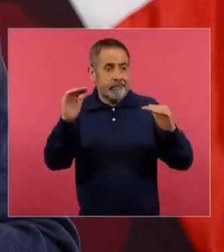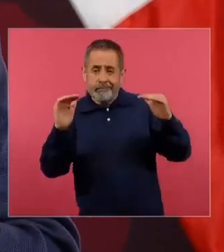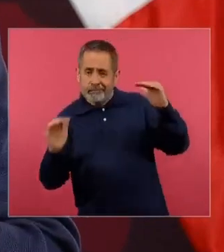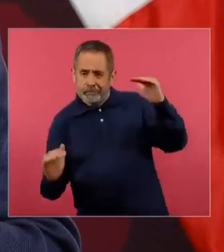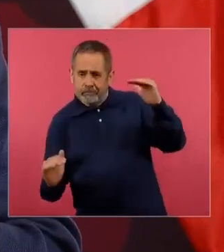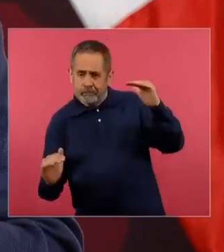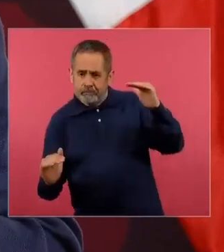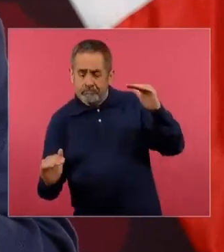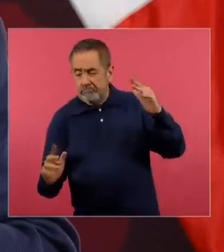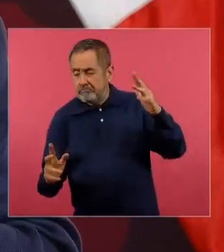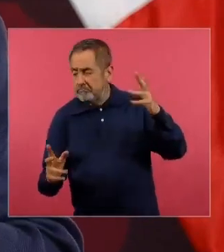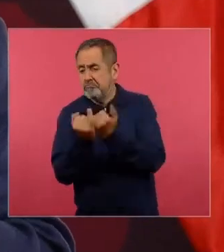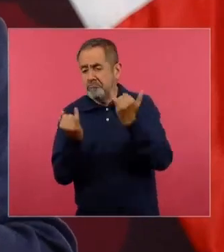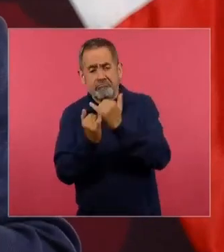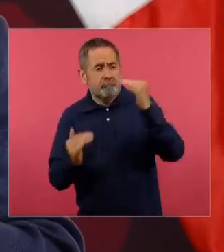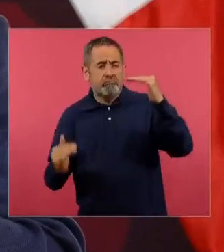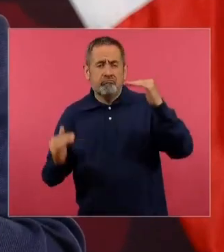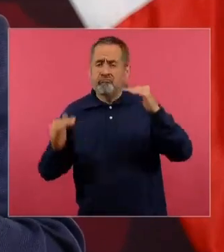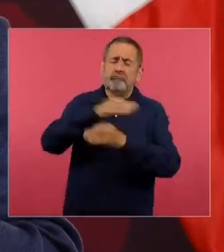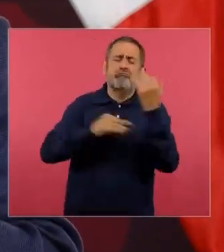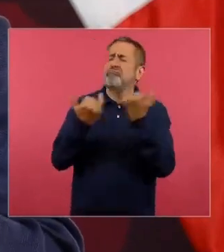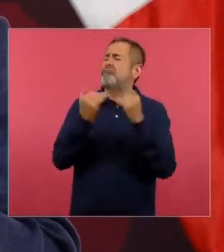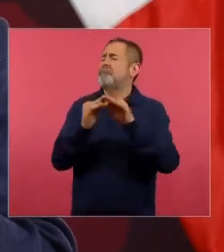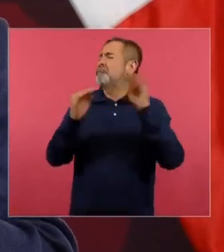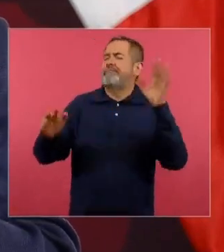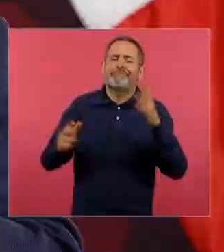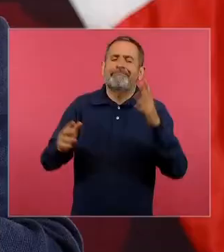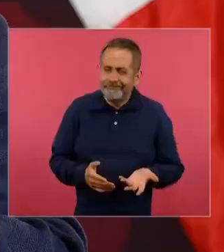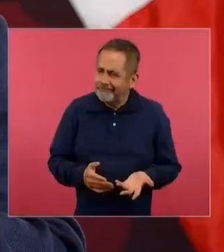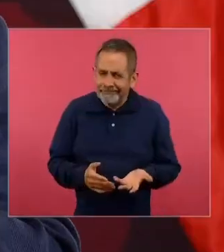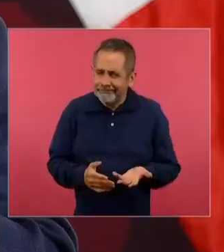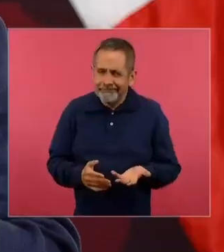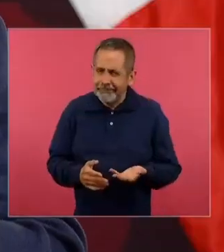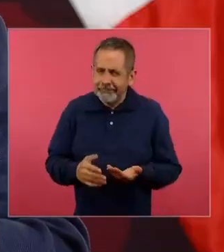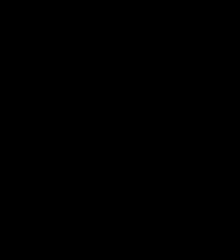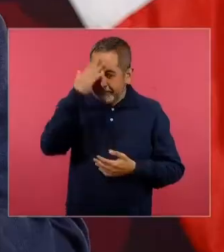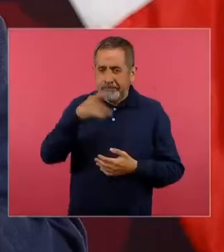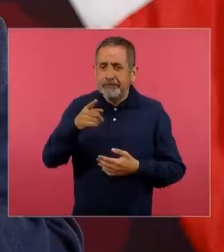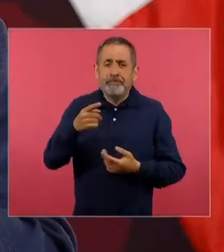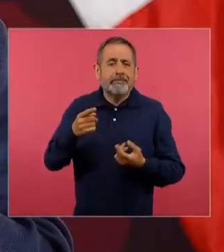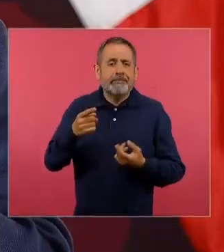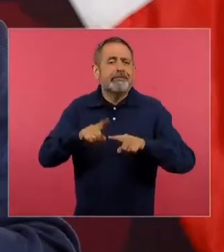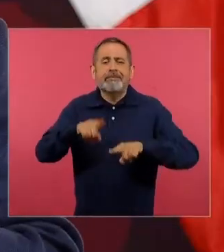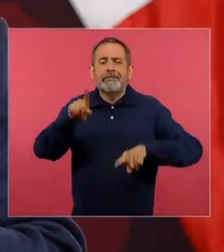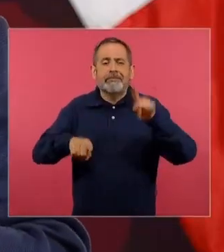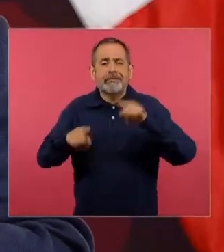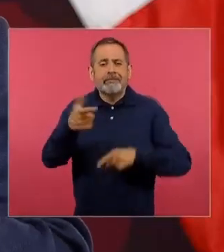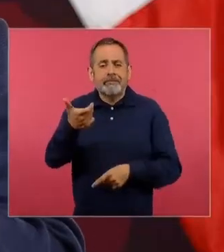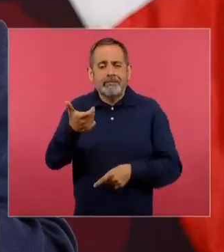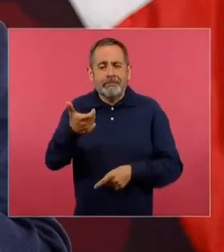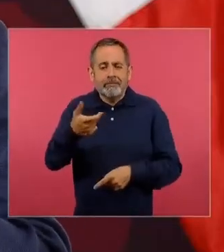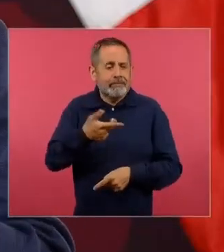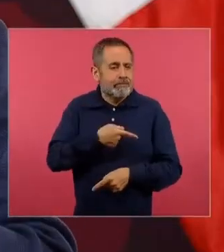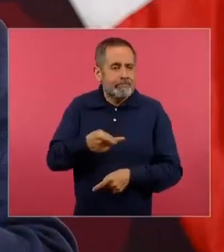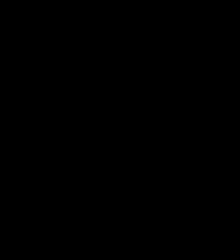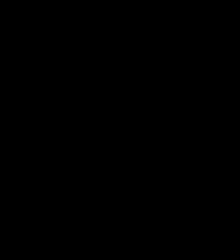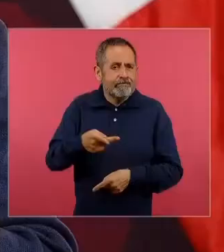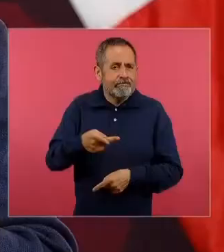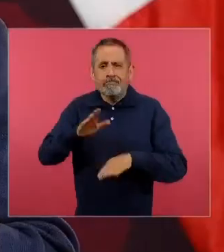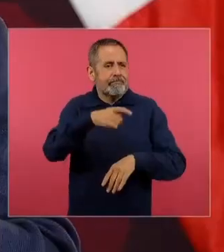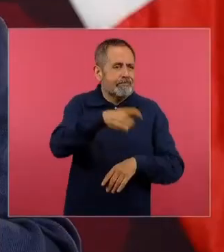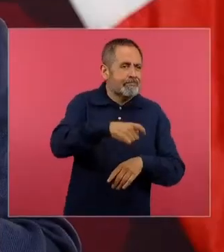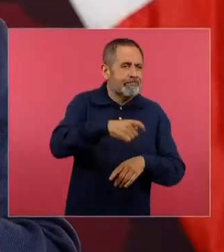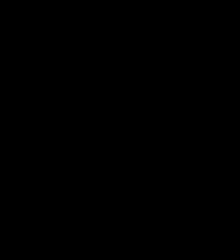desiguales. Tenemos un país con una gran diversidad socioeconómica, cultural y